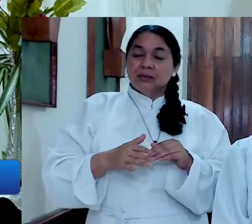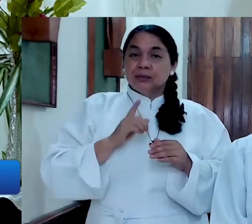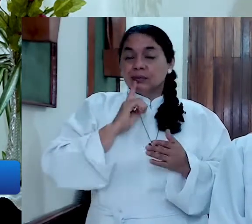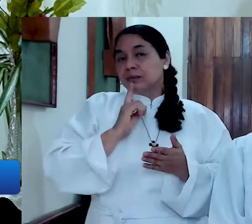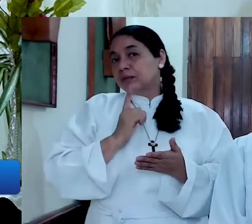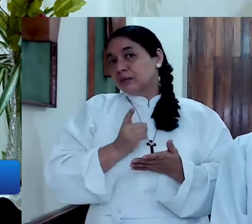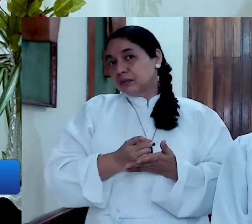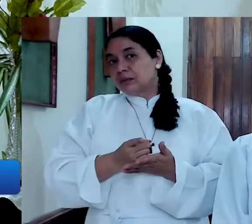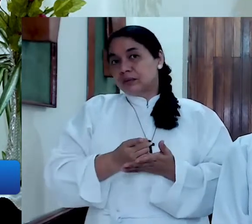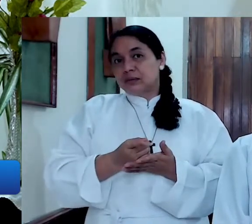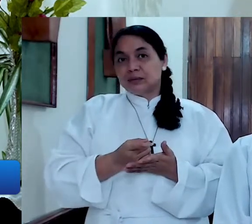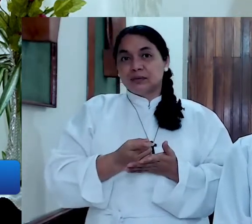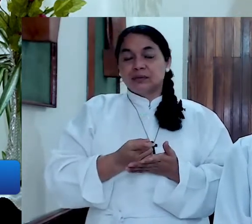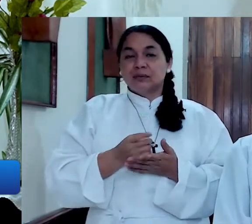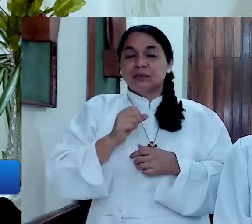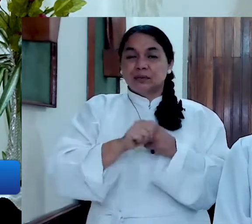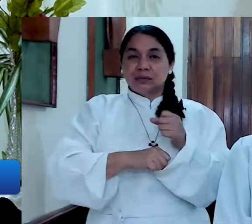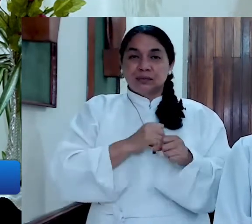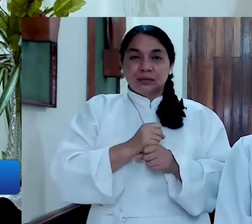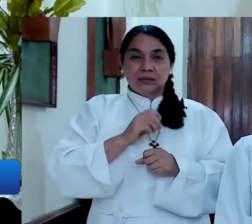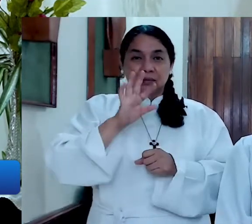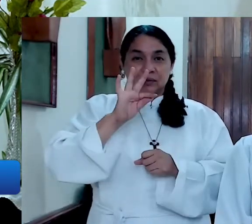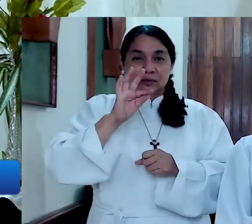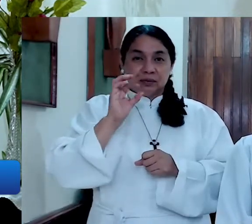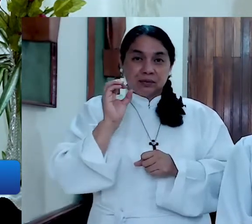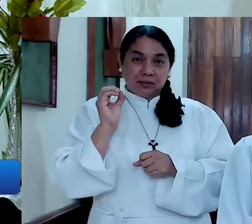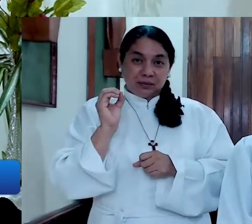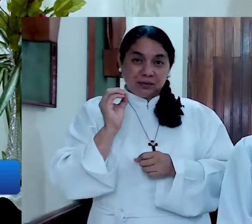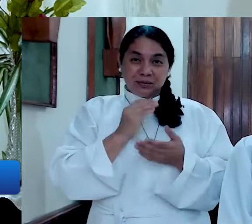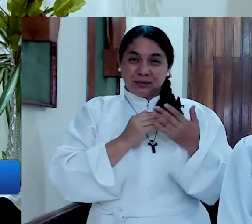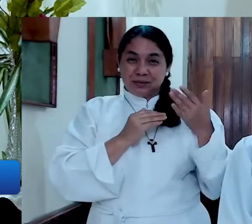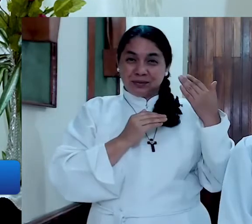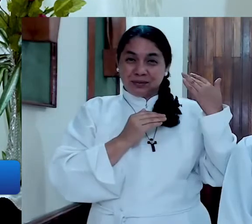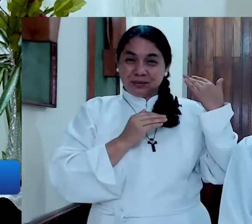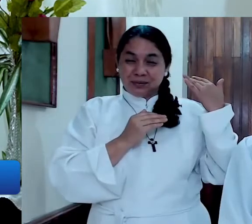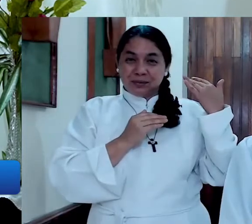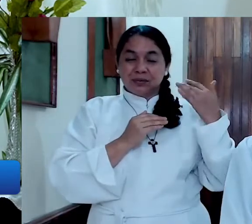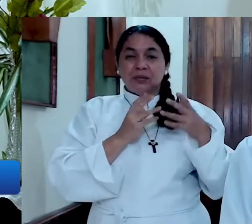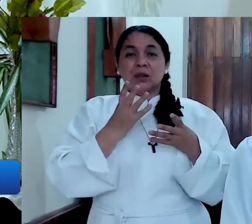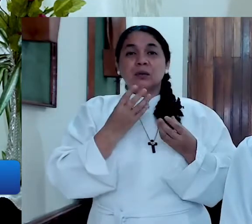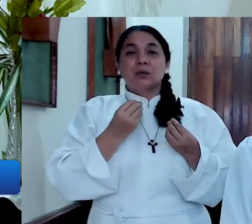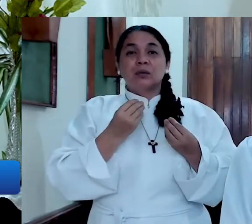Lógicamente, ya en los años 90, pues muchos de los testigos